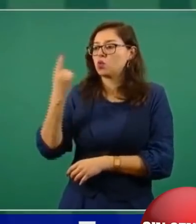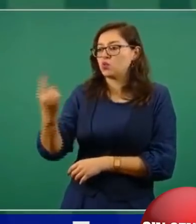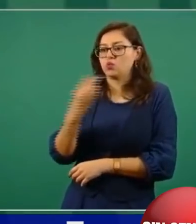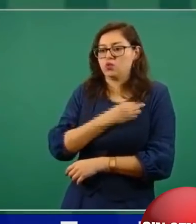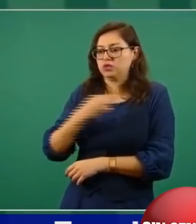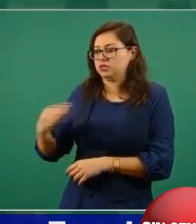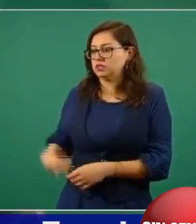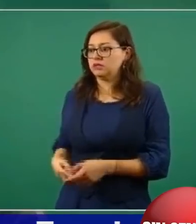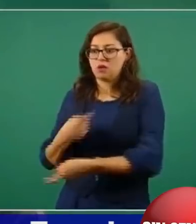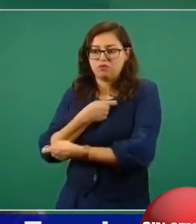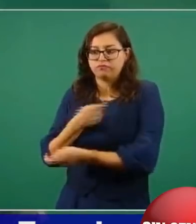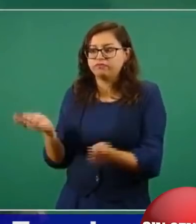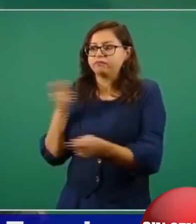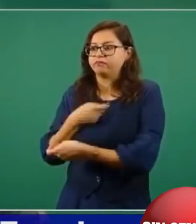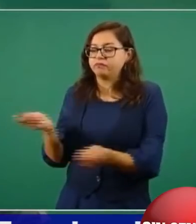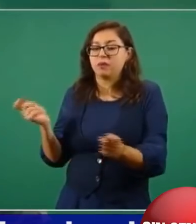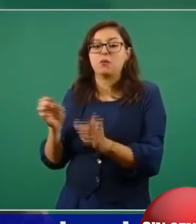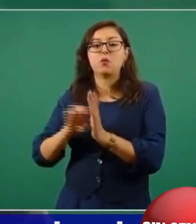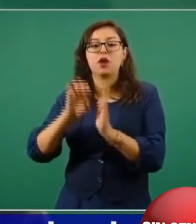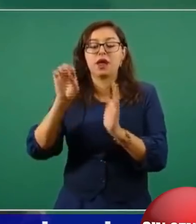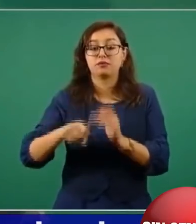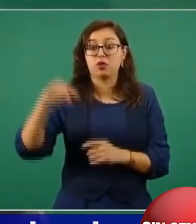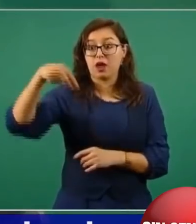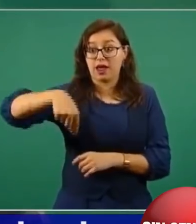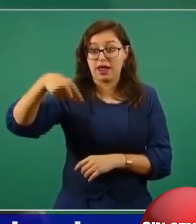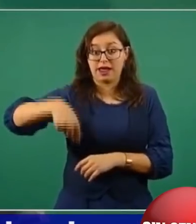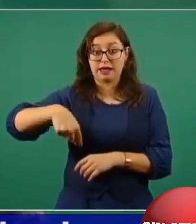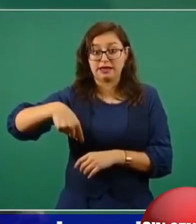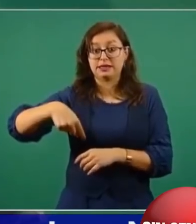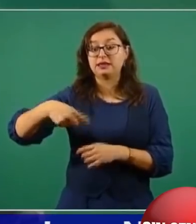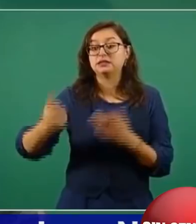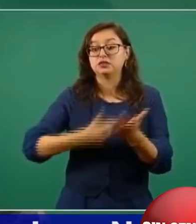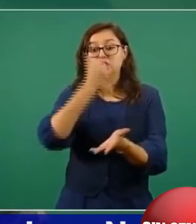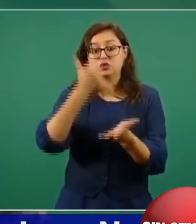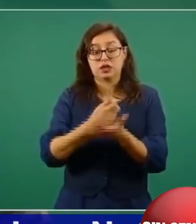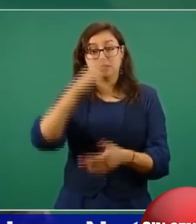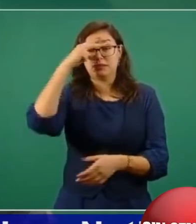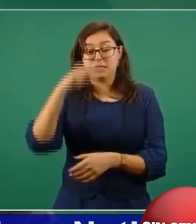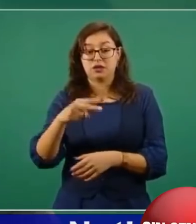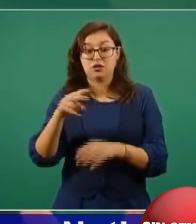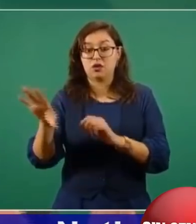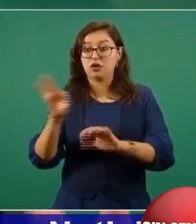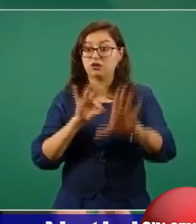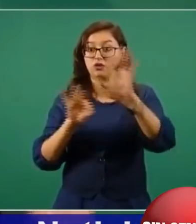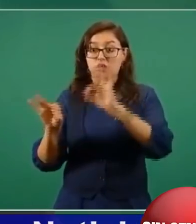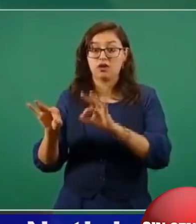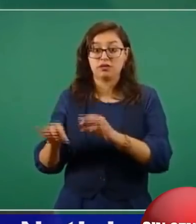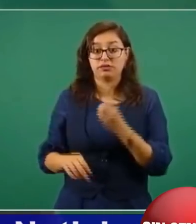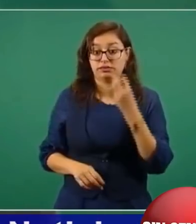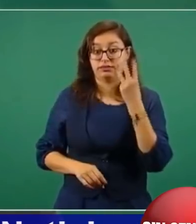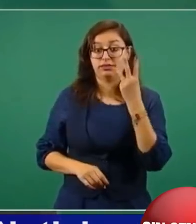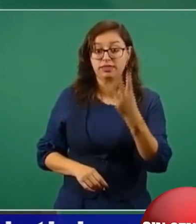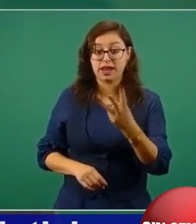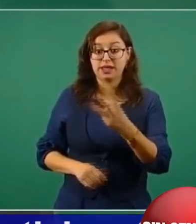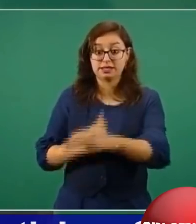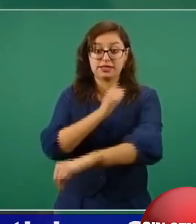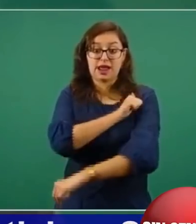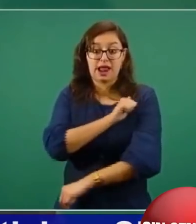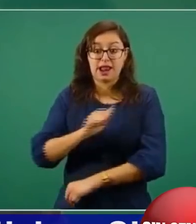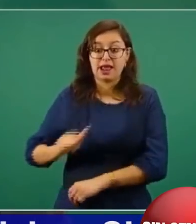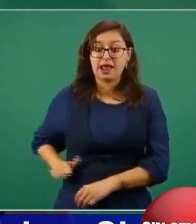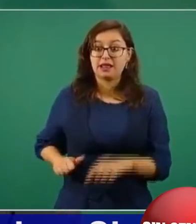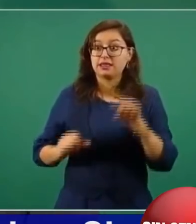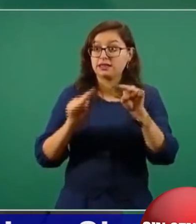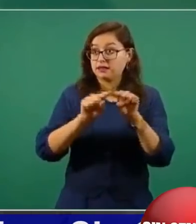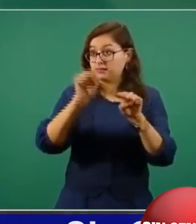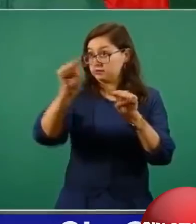por ejemplo, aquí en la Ciudad de México, donde se seleccionarán 3 en particular. Porque la dotación proporcional